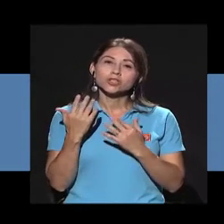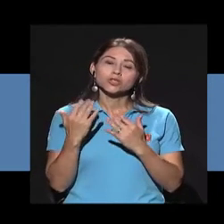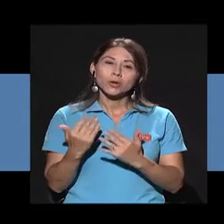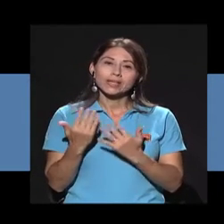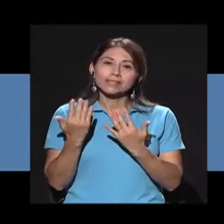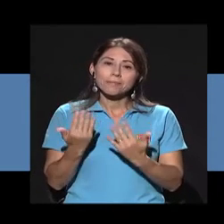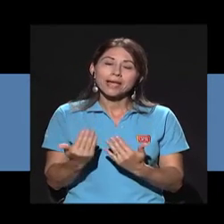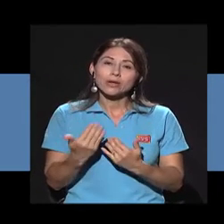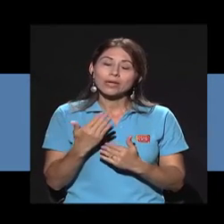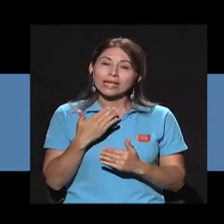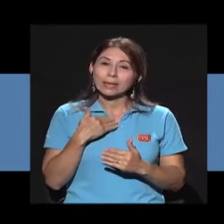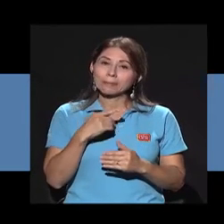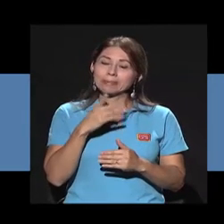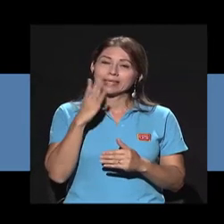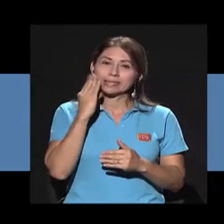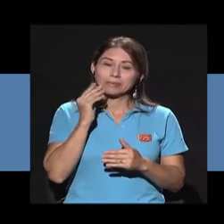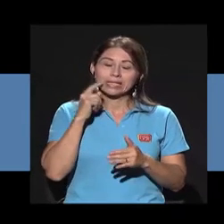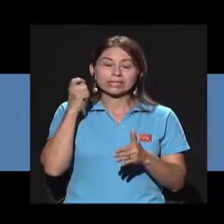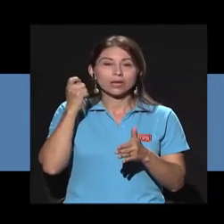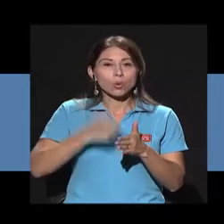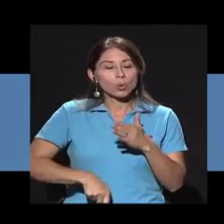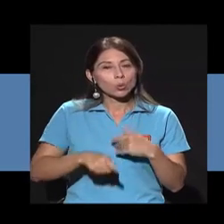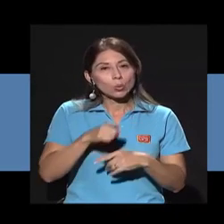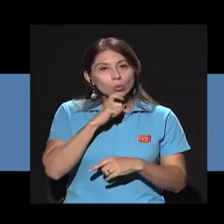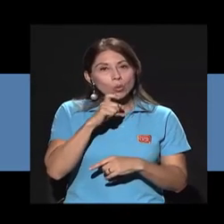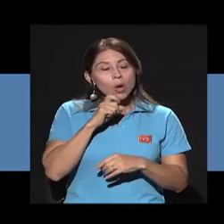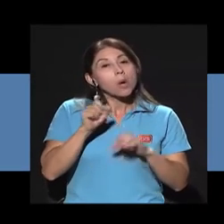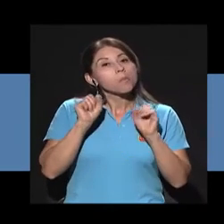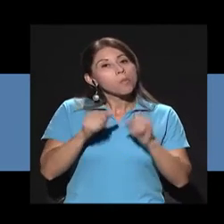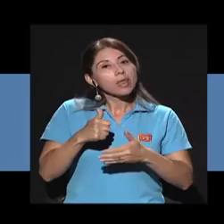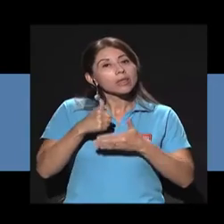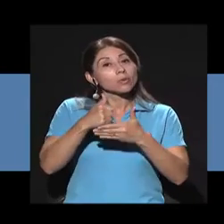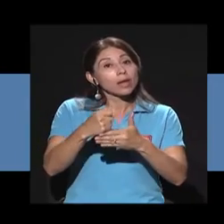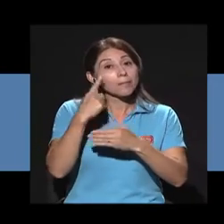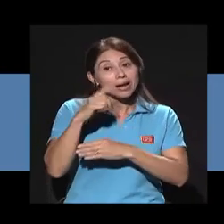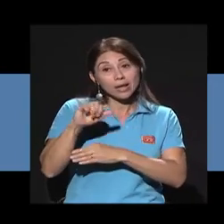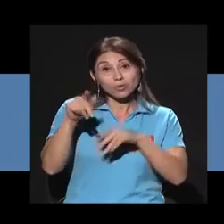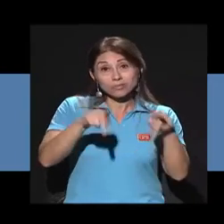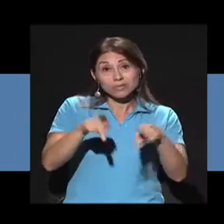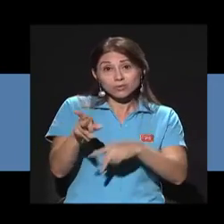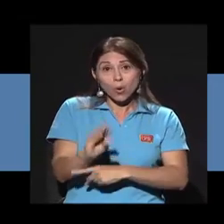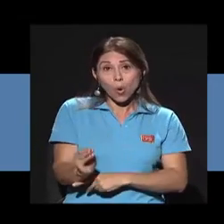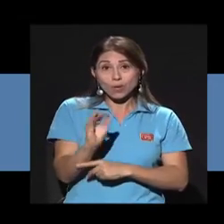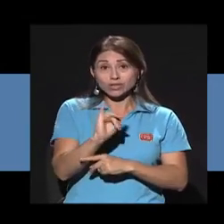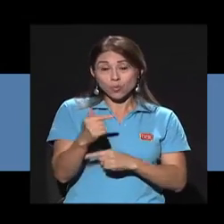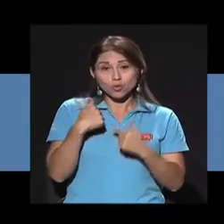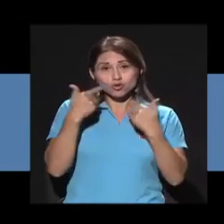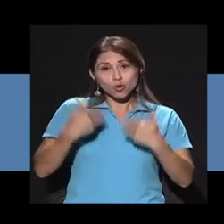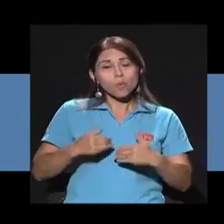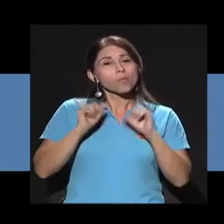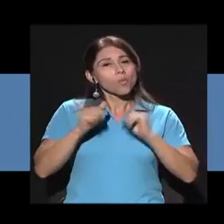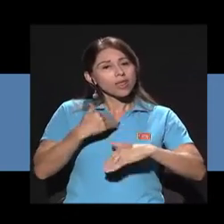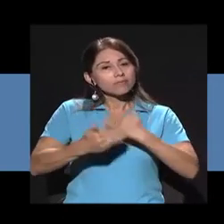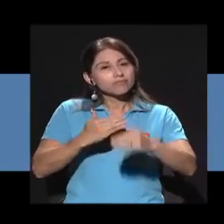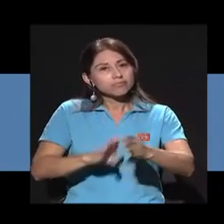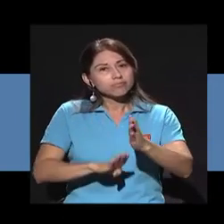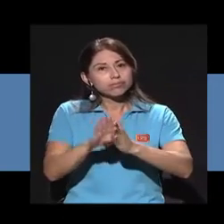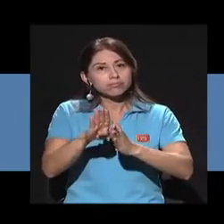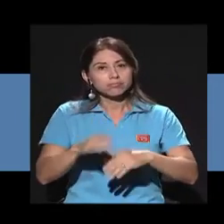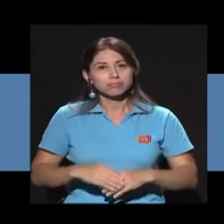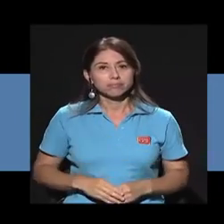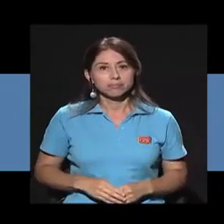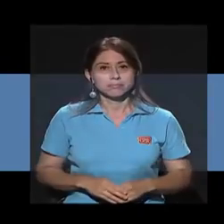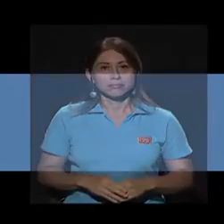Espero que mi dura experiencia pueda servir para que otros jóvenes como yo puedan seguir